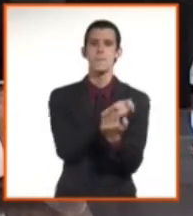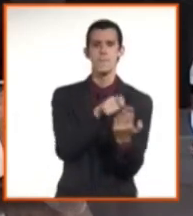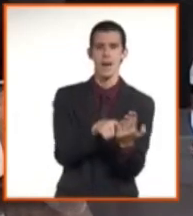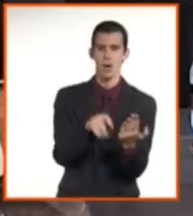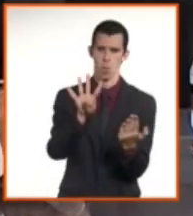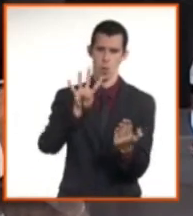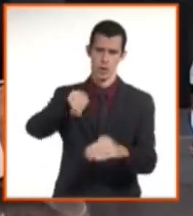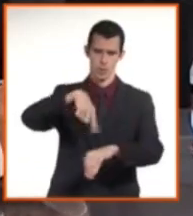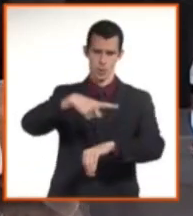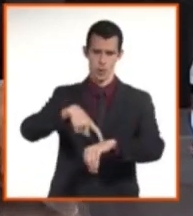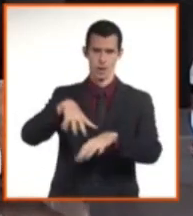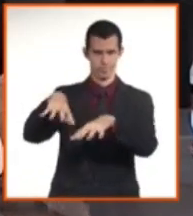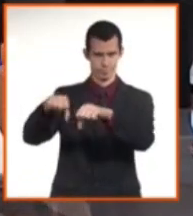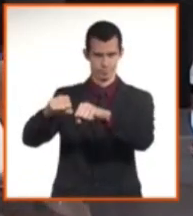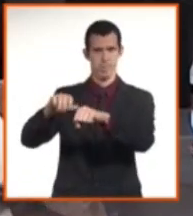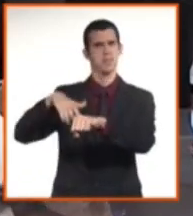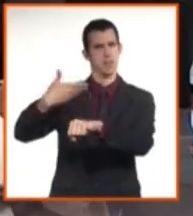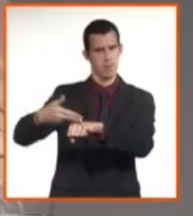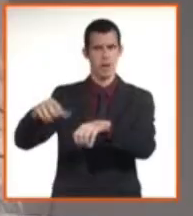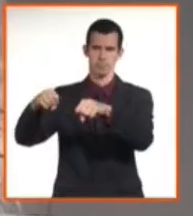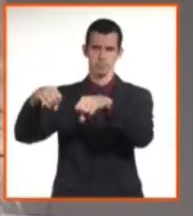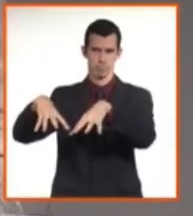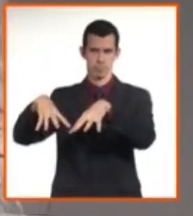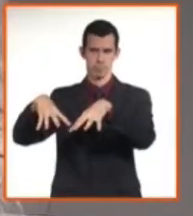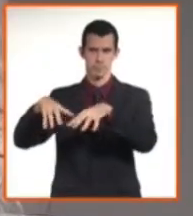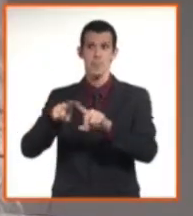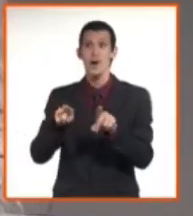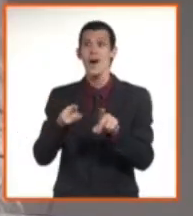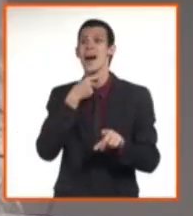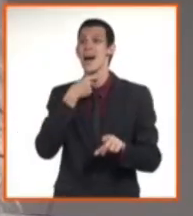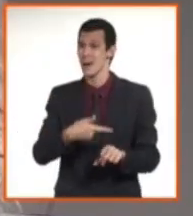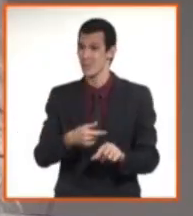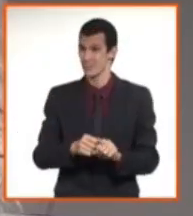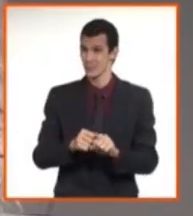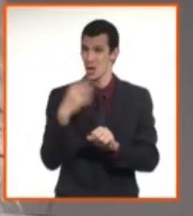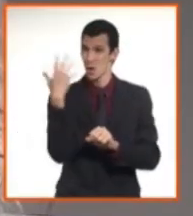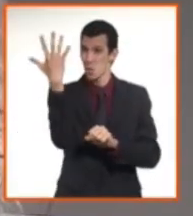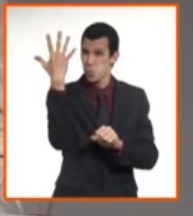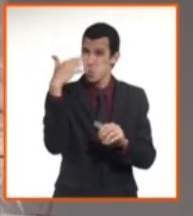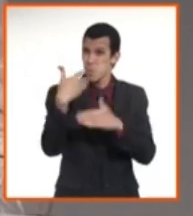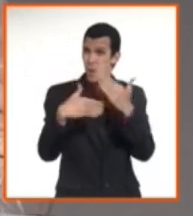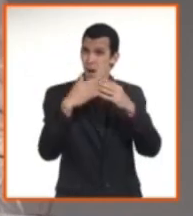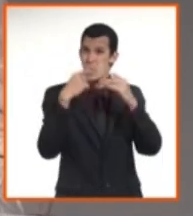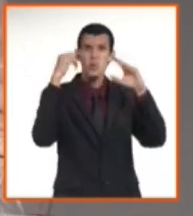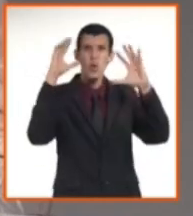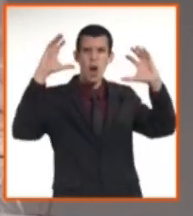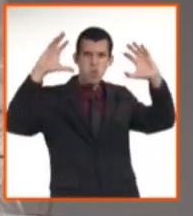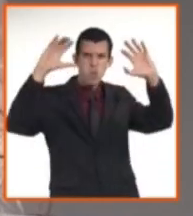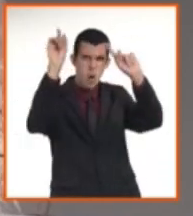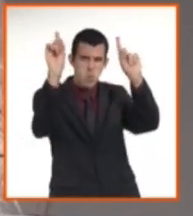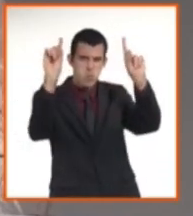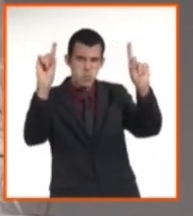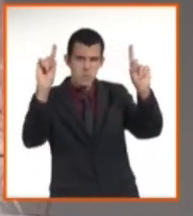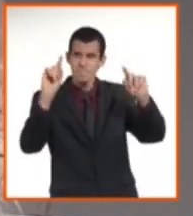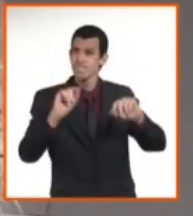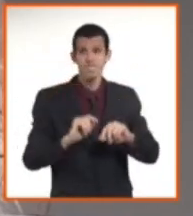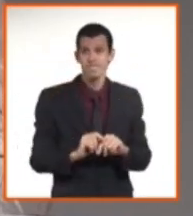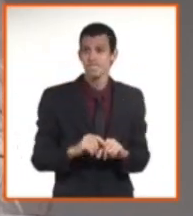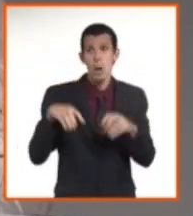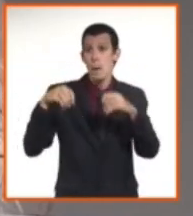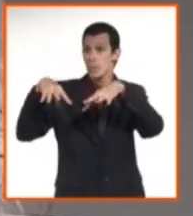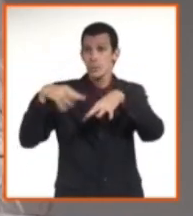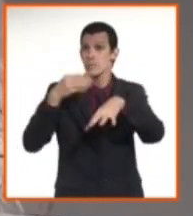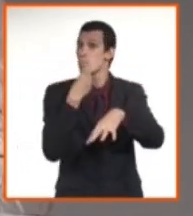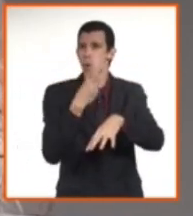se extiende a 6, 8 horas más, en dependencia de la magnitud, en dependencia de donde ocurra la avería, en dependencia del tipo de avería. Hemos dicho en otra